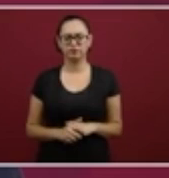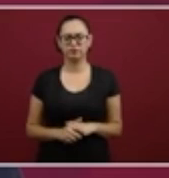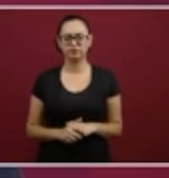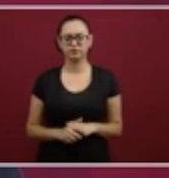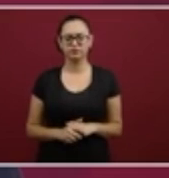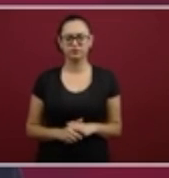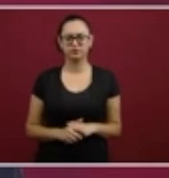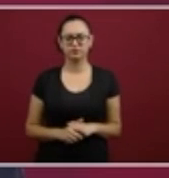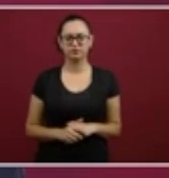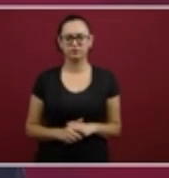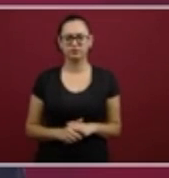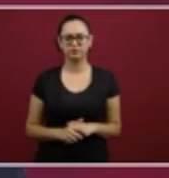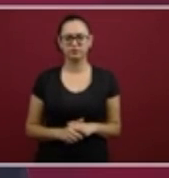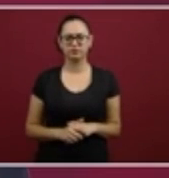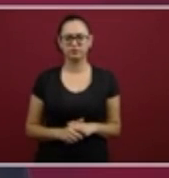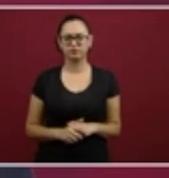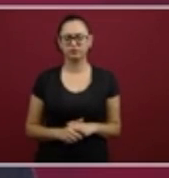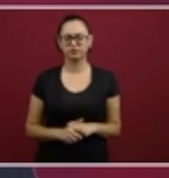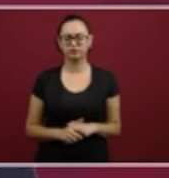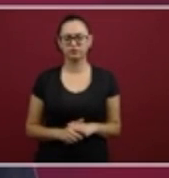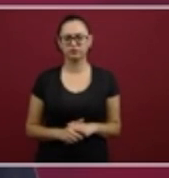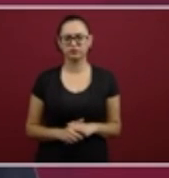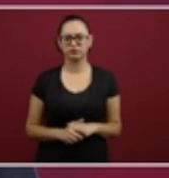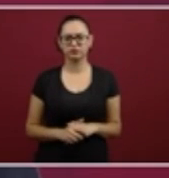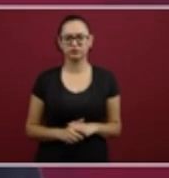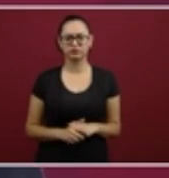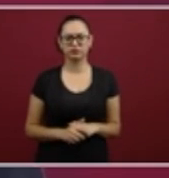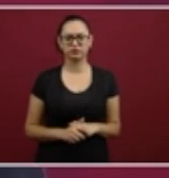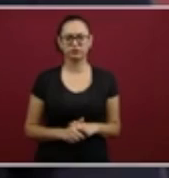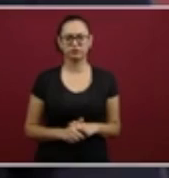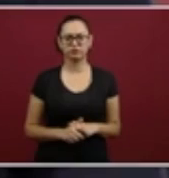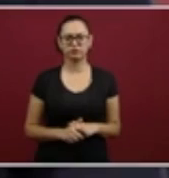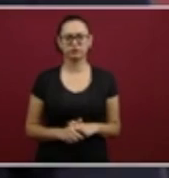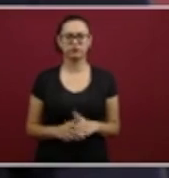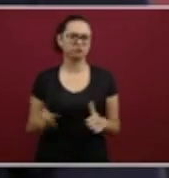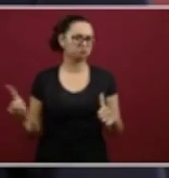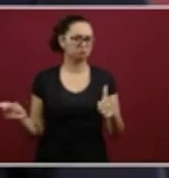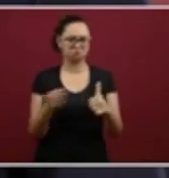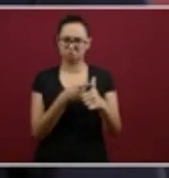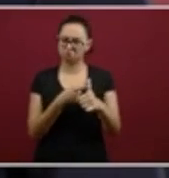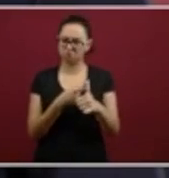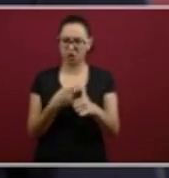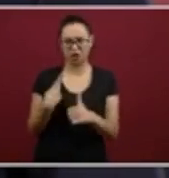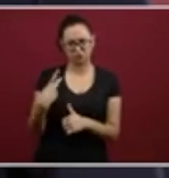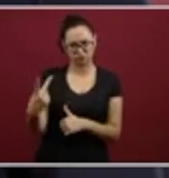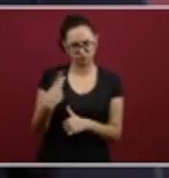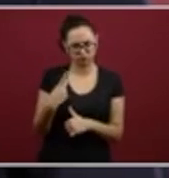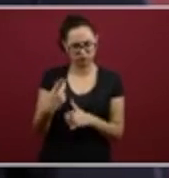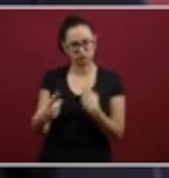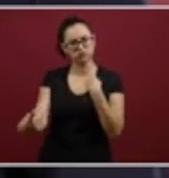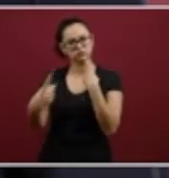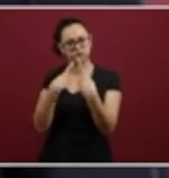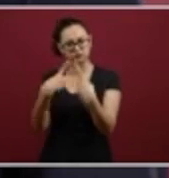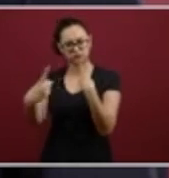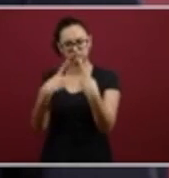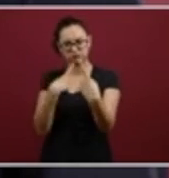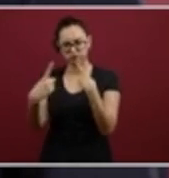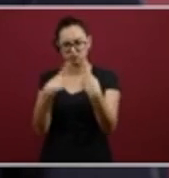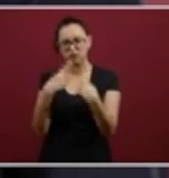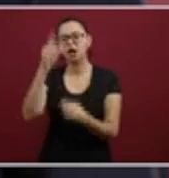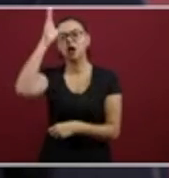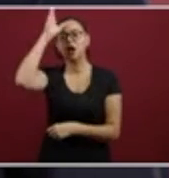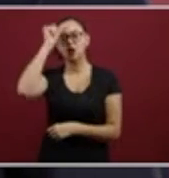puso por delante el compromiso de dialogar y de llegar a